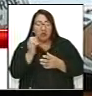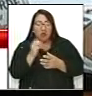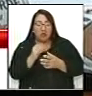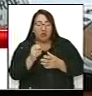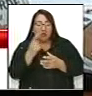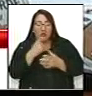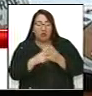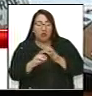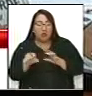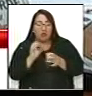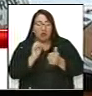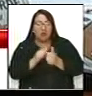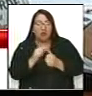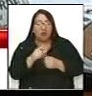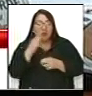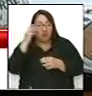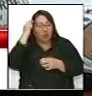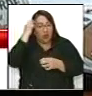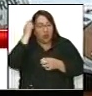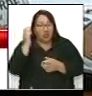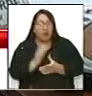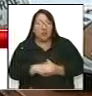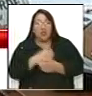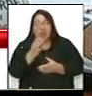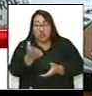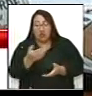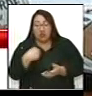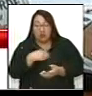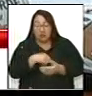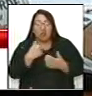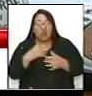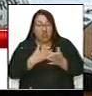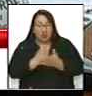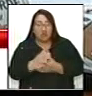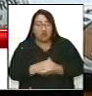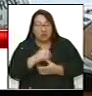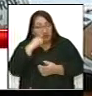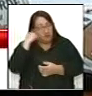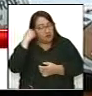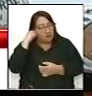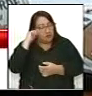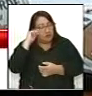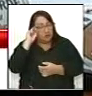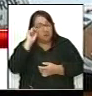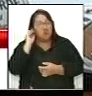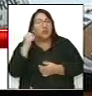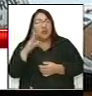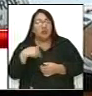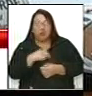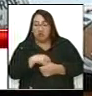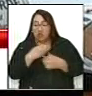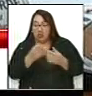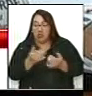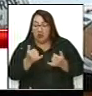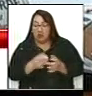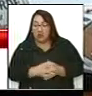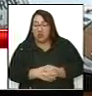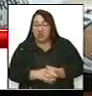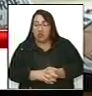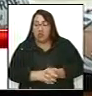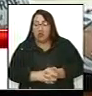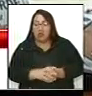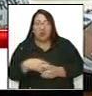para ejercer la política. Eso es lo que también se está llevando actualmente. Estamos actualmente en